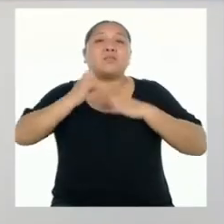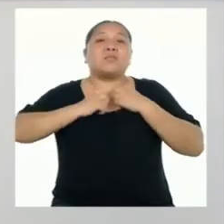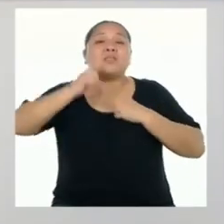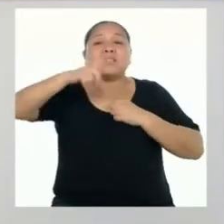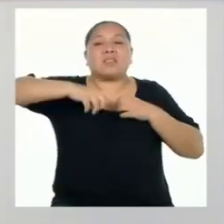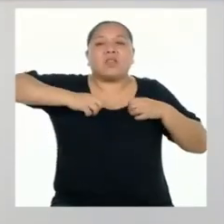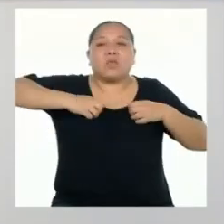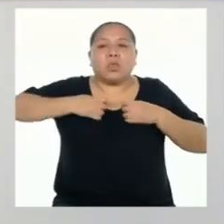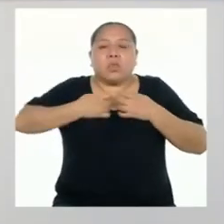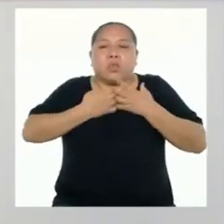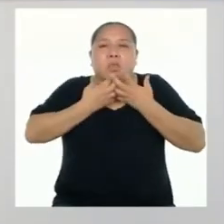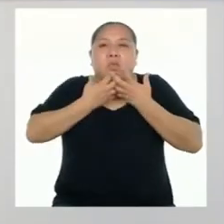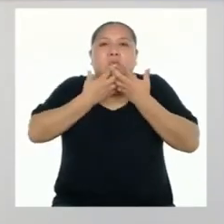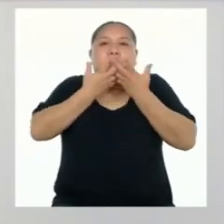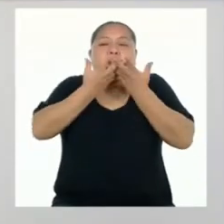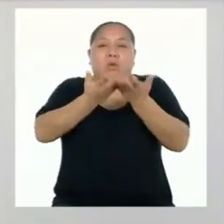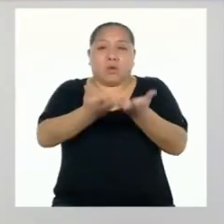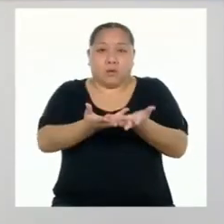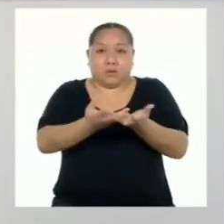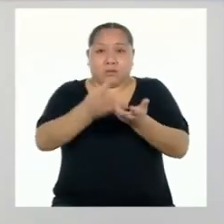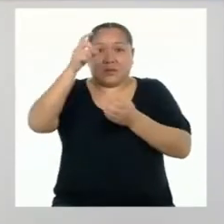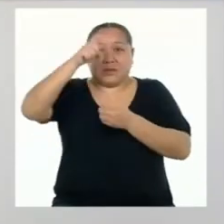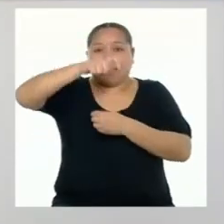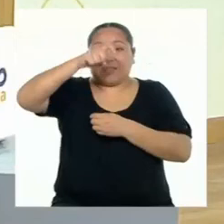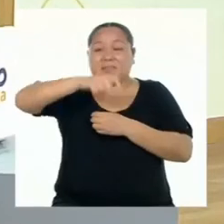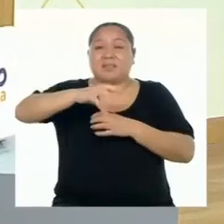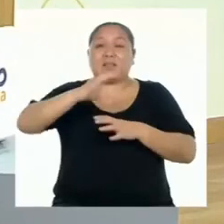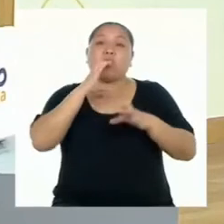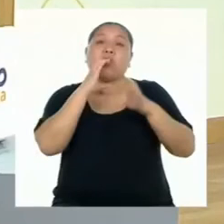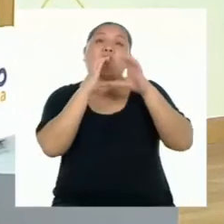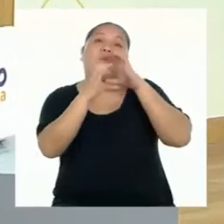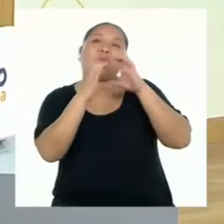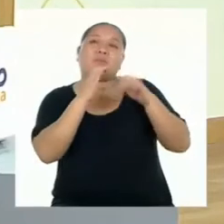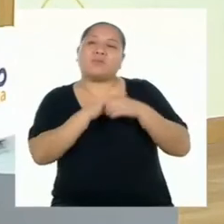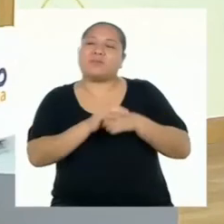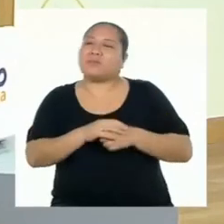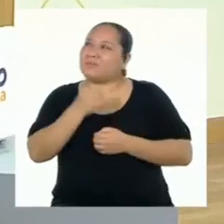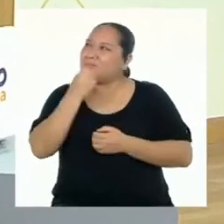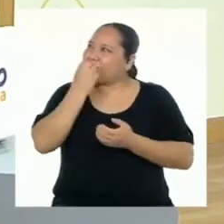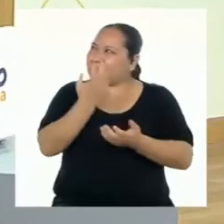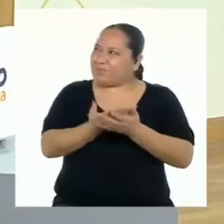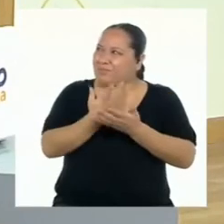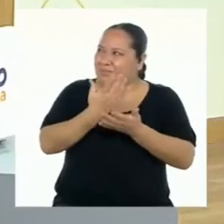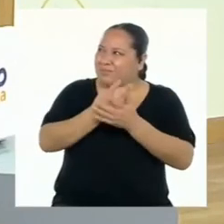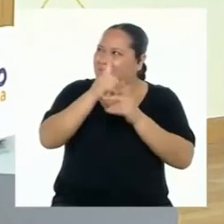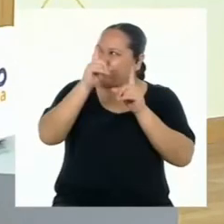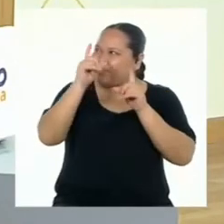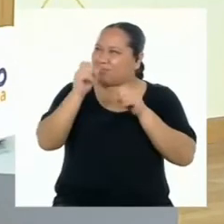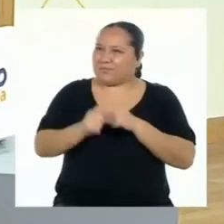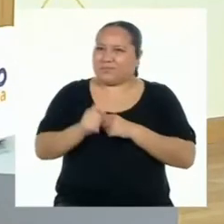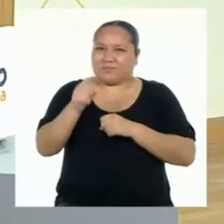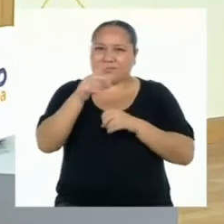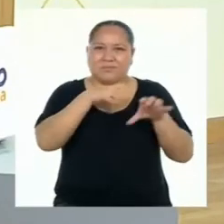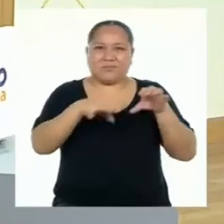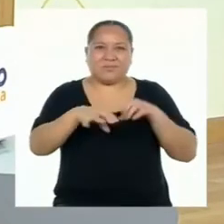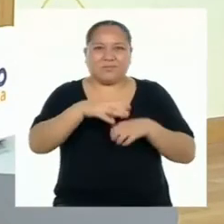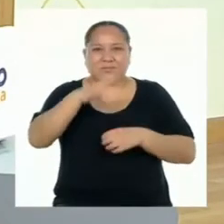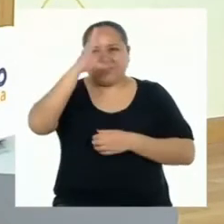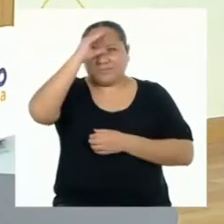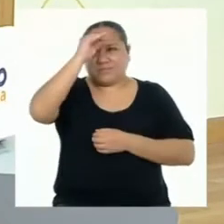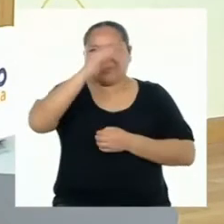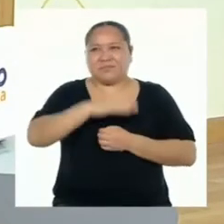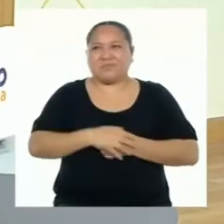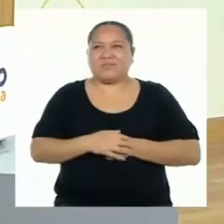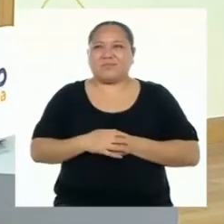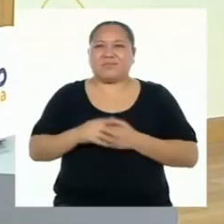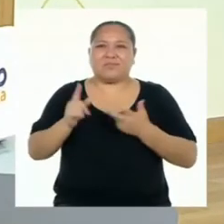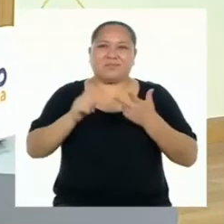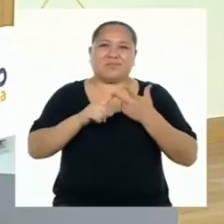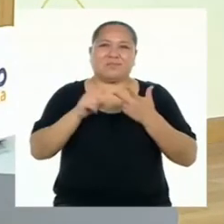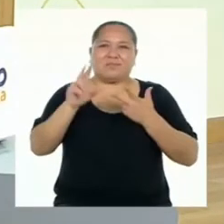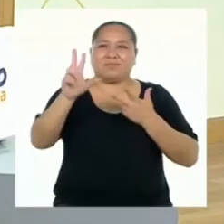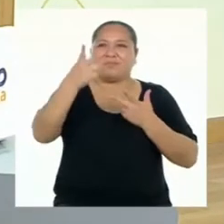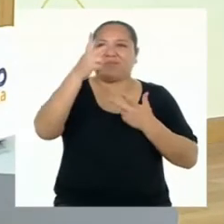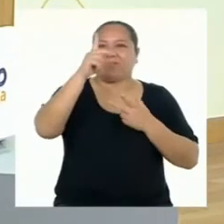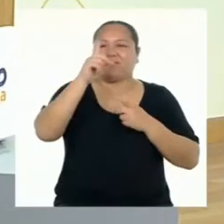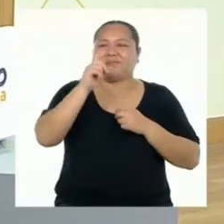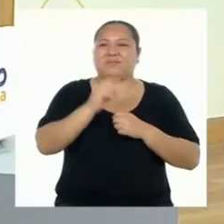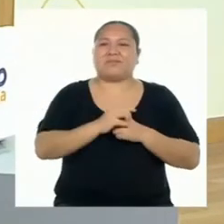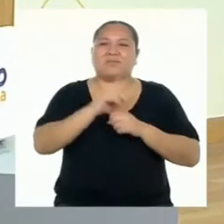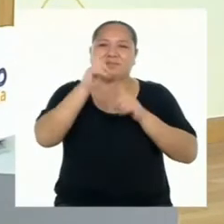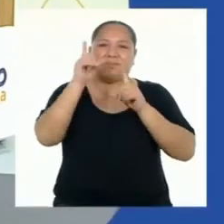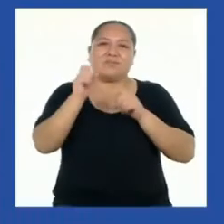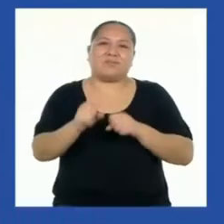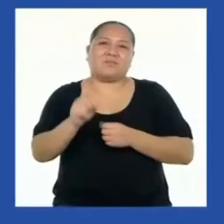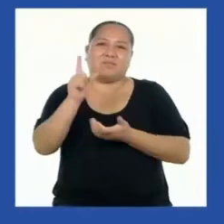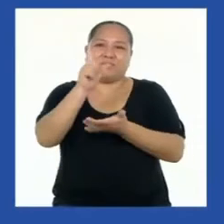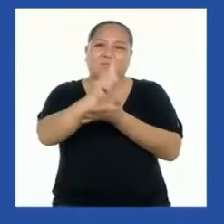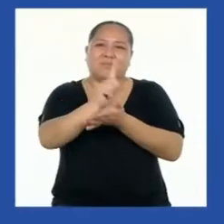liberarse y para ello existe el diálogo. ¡Qué buenas preguntas están haciendo las chicas y los chicos! Vayamos con la tercera desde la ciudad